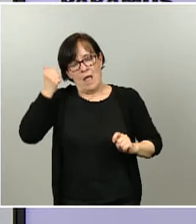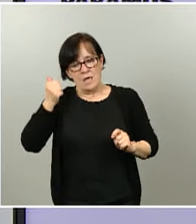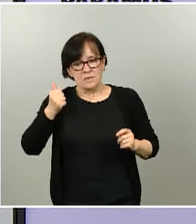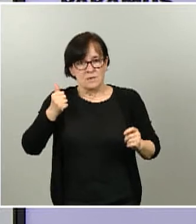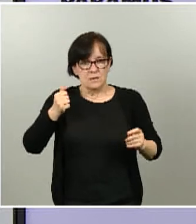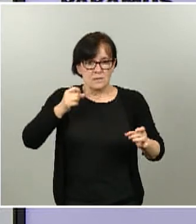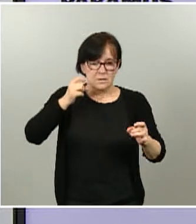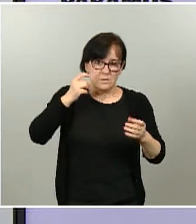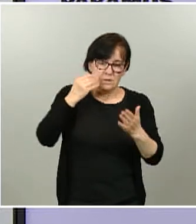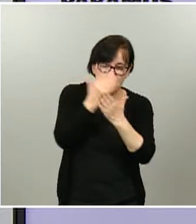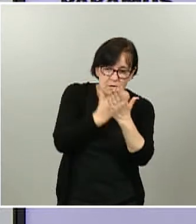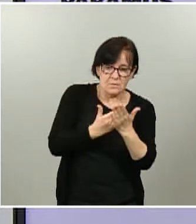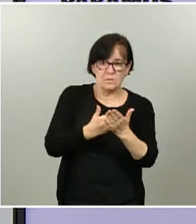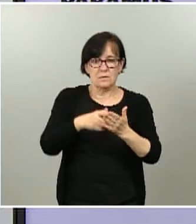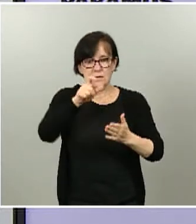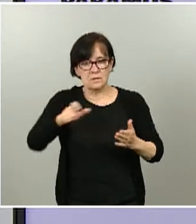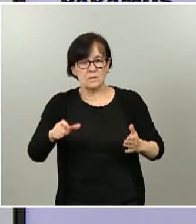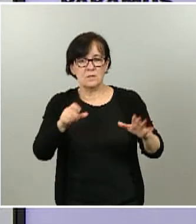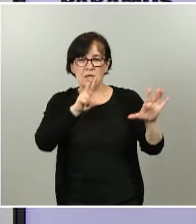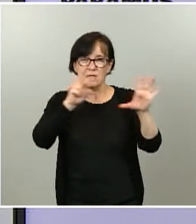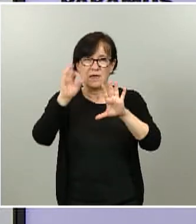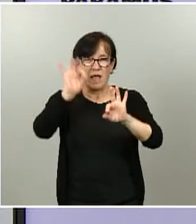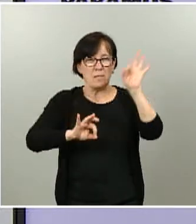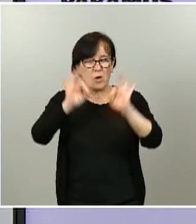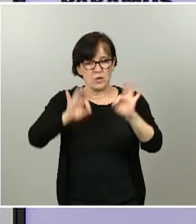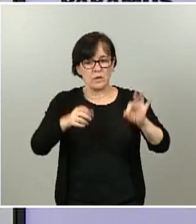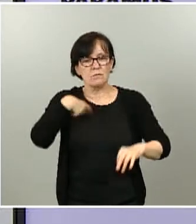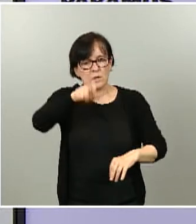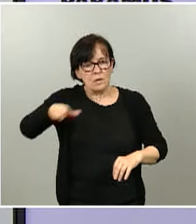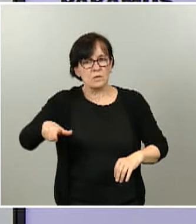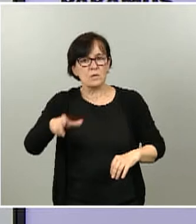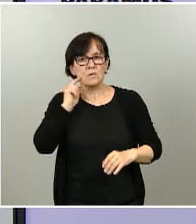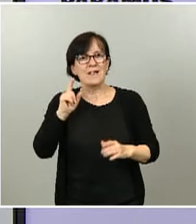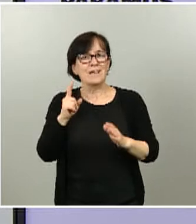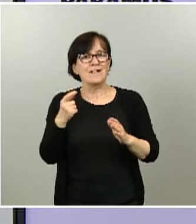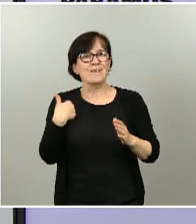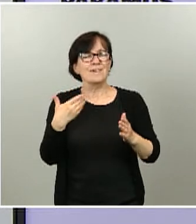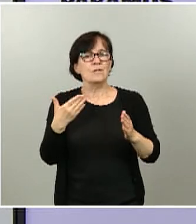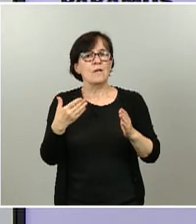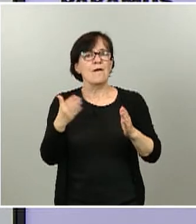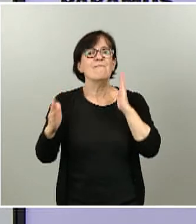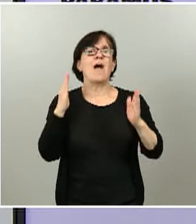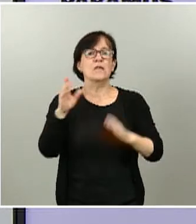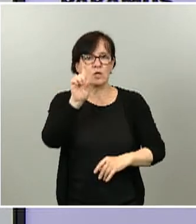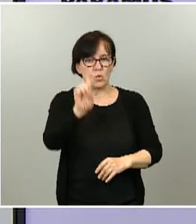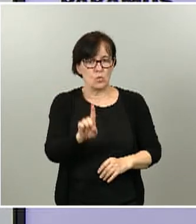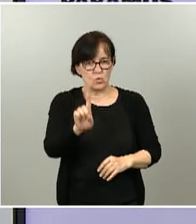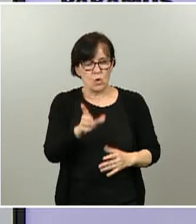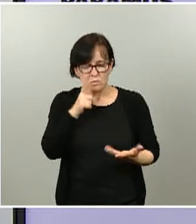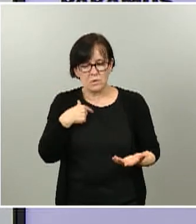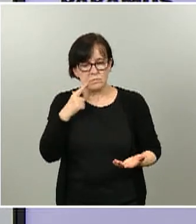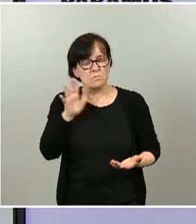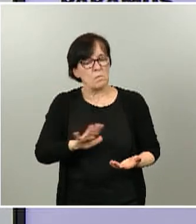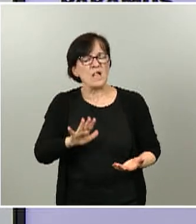la población, más de un 70% de la población española está ya en fase 1, nos ha parecido que era conveniente dar este